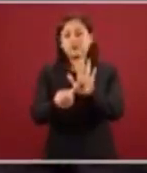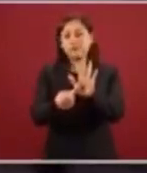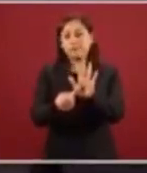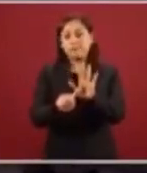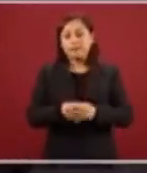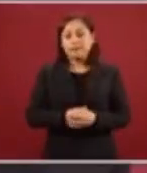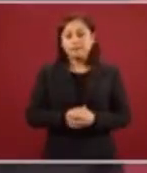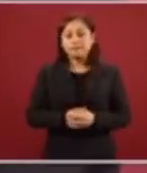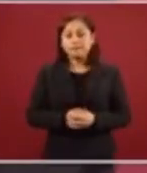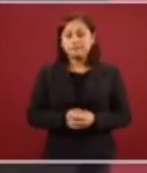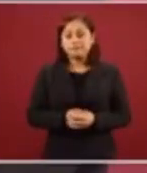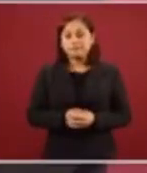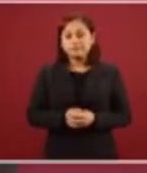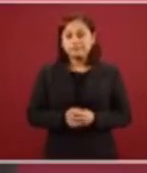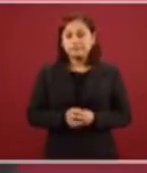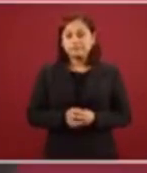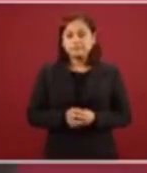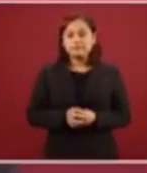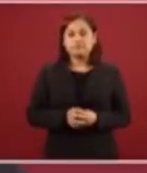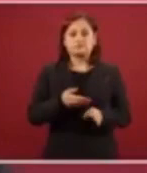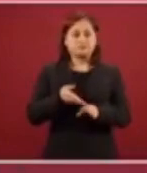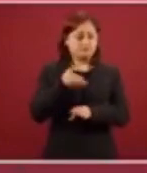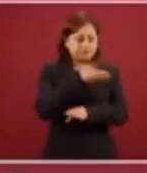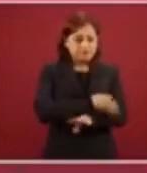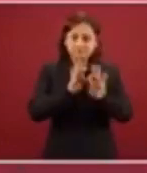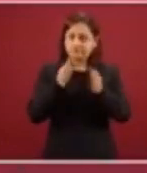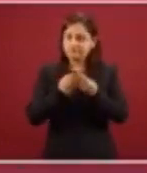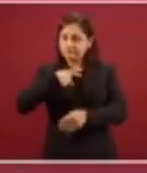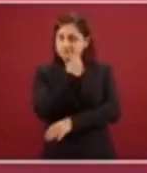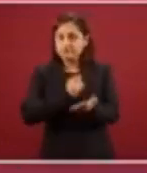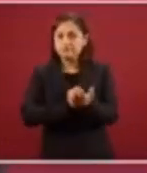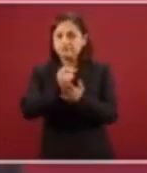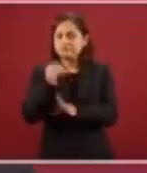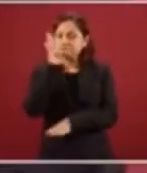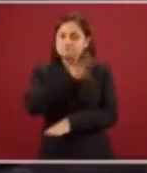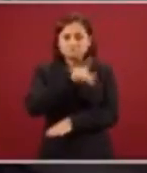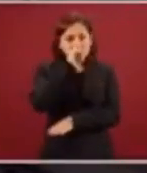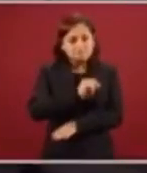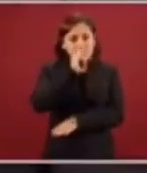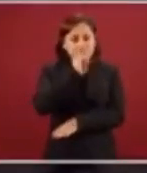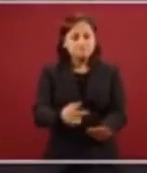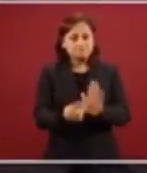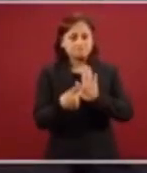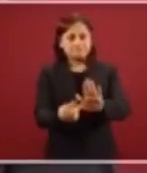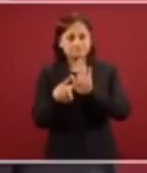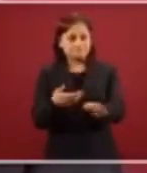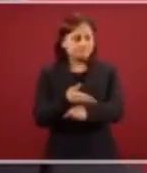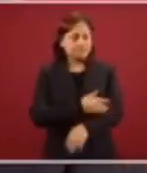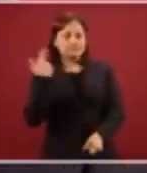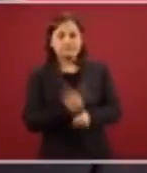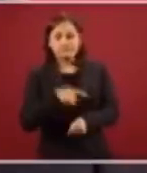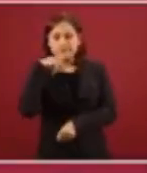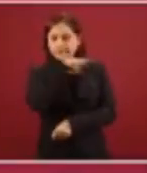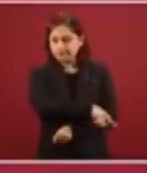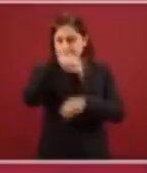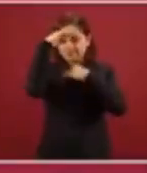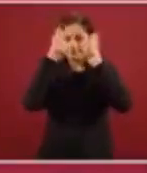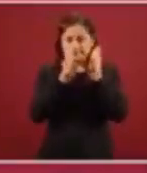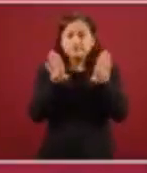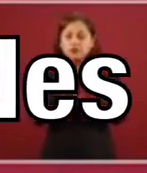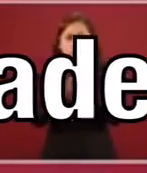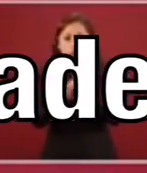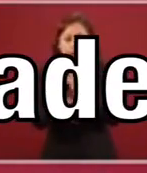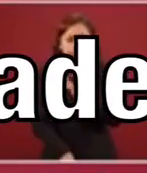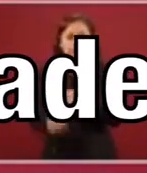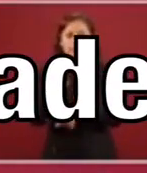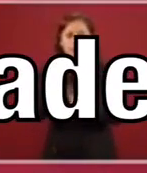de lo fallido del modelo neoliberal y de la hipocresía del conservadurismo, es el caso García Luna.